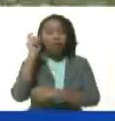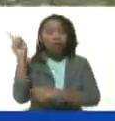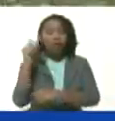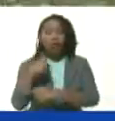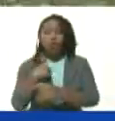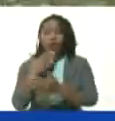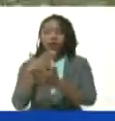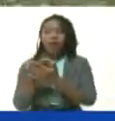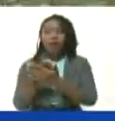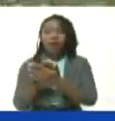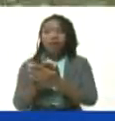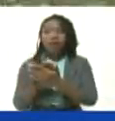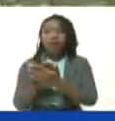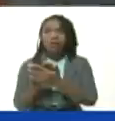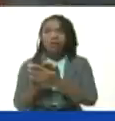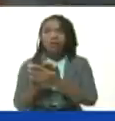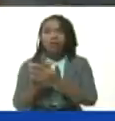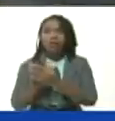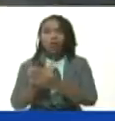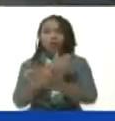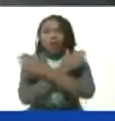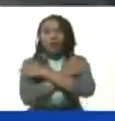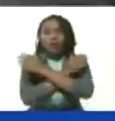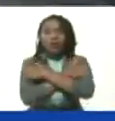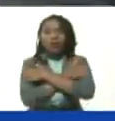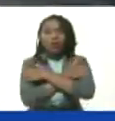gracias y los felicito.